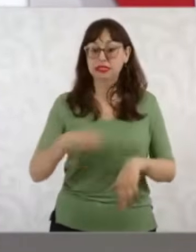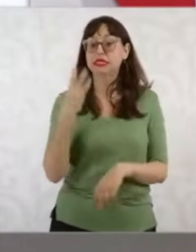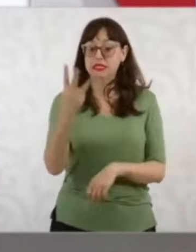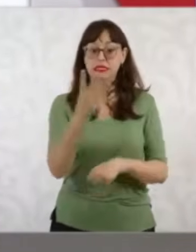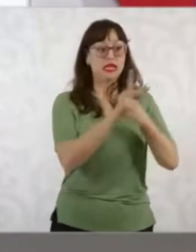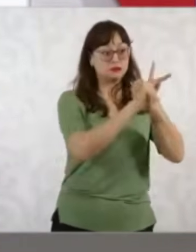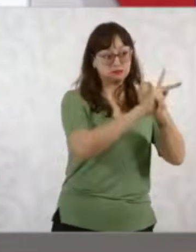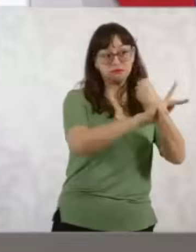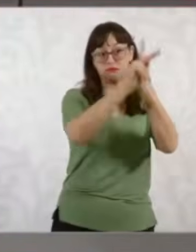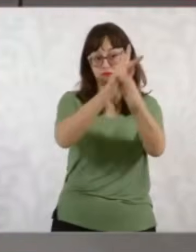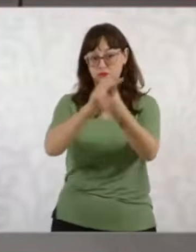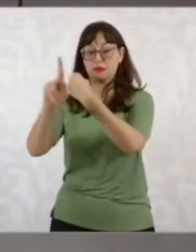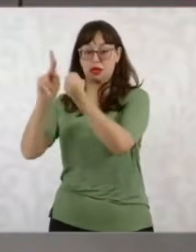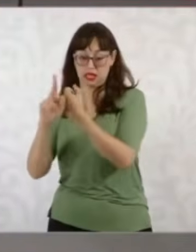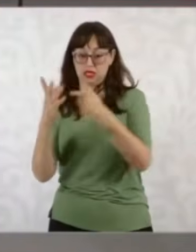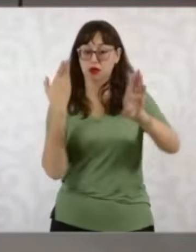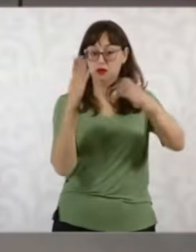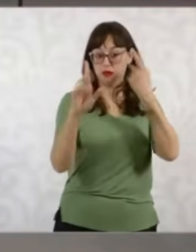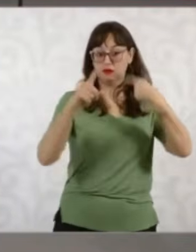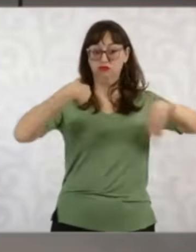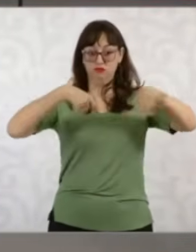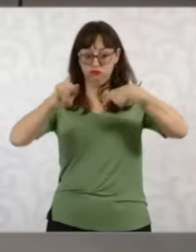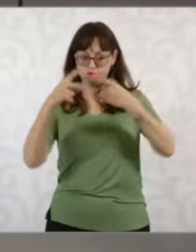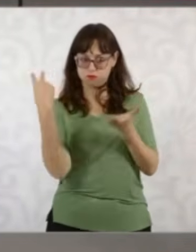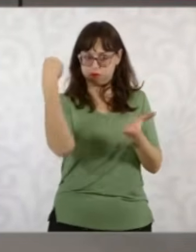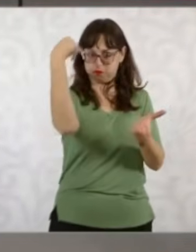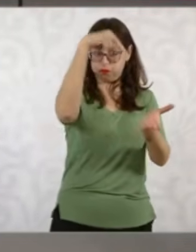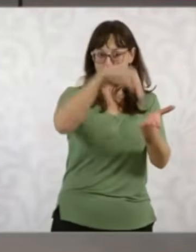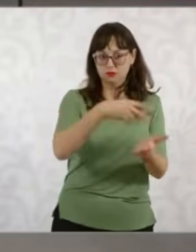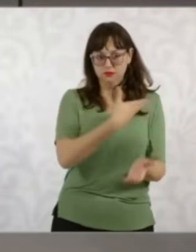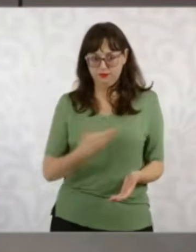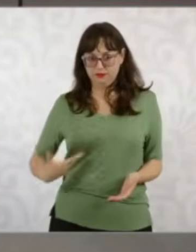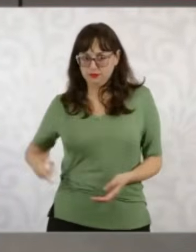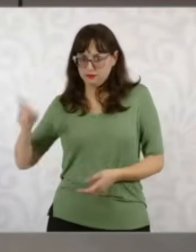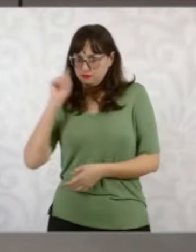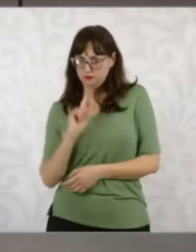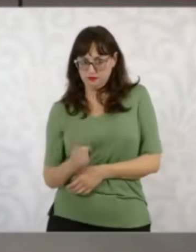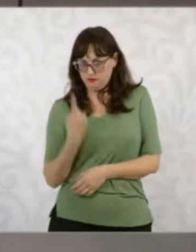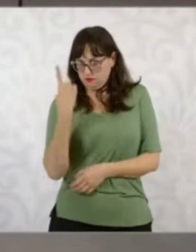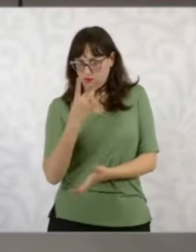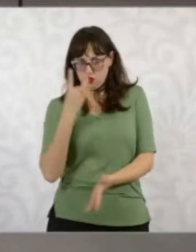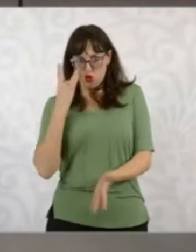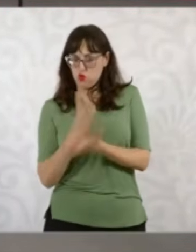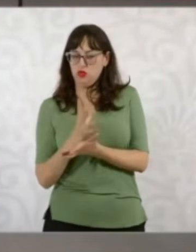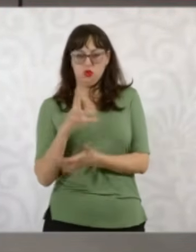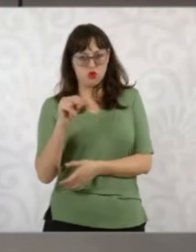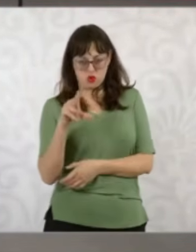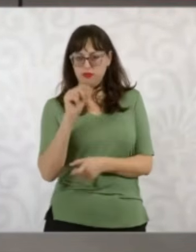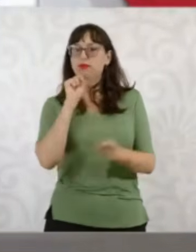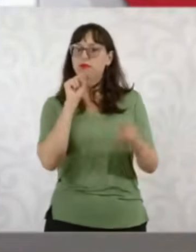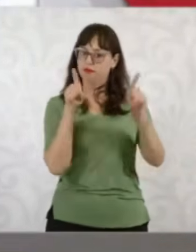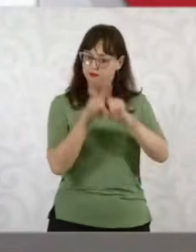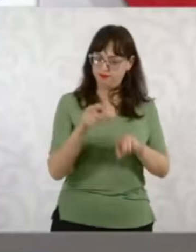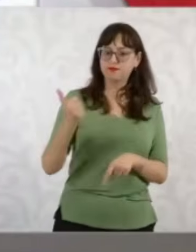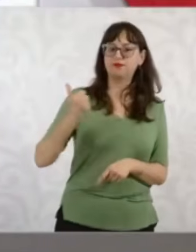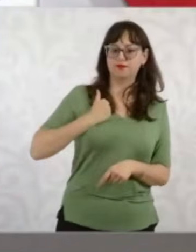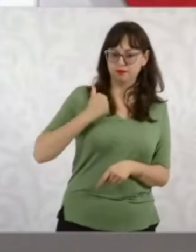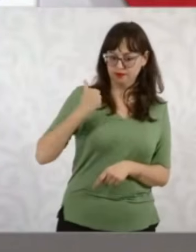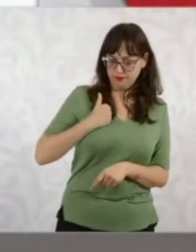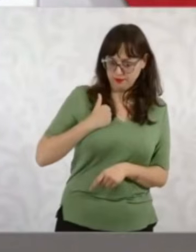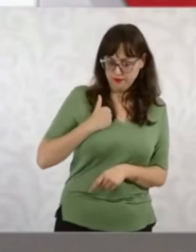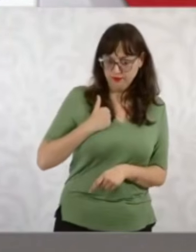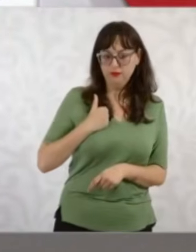donde fue sede el Mundial, no solamente la presidenta, sino el primer ministro de Canadá, Carney,